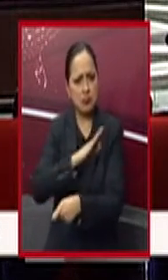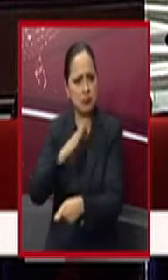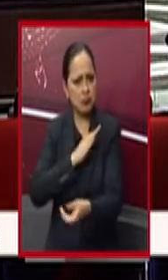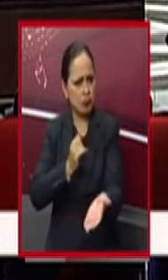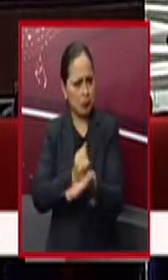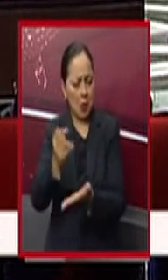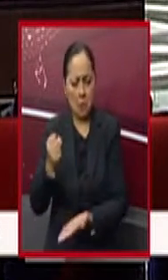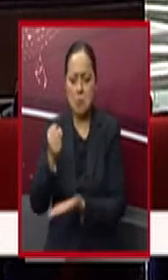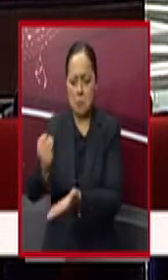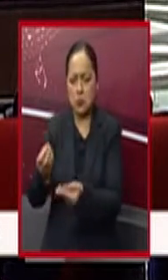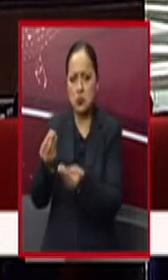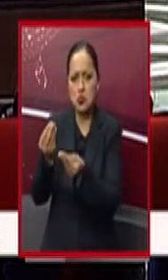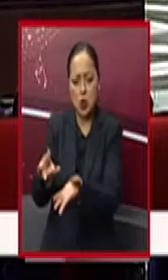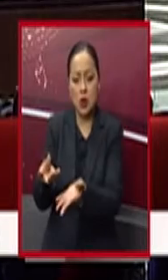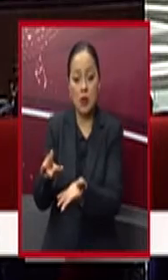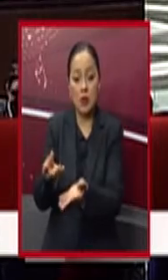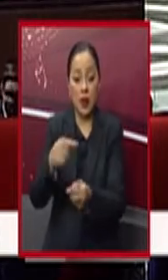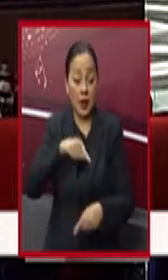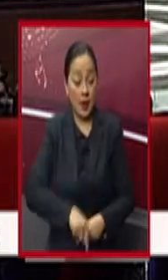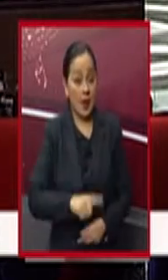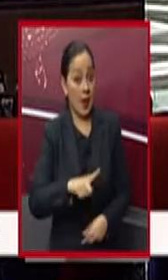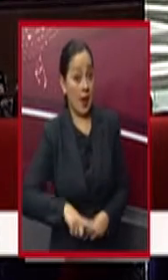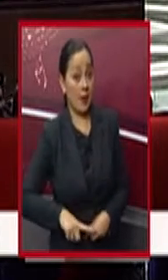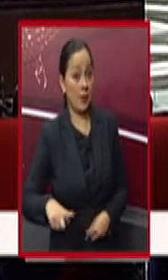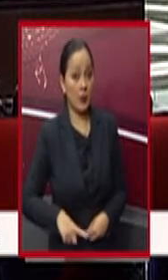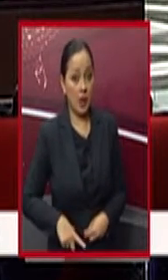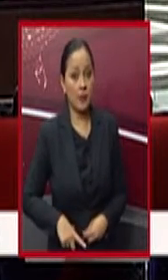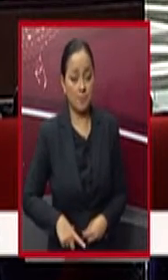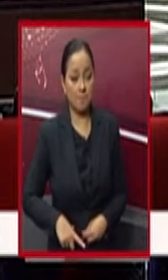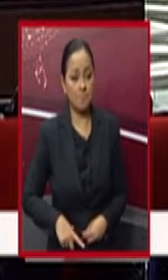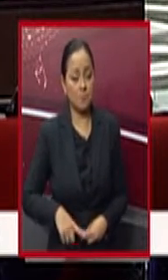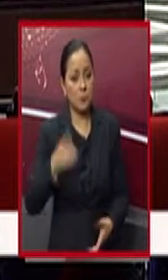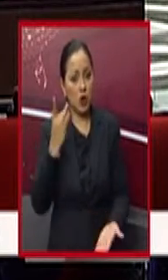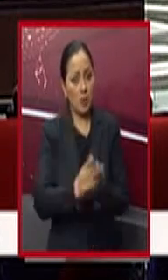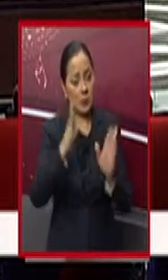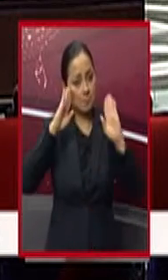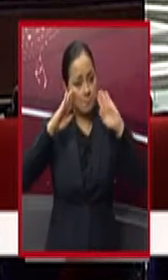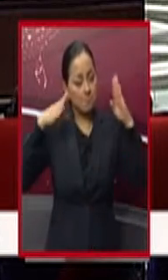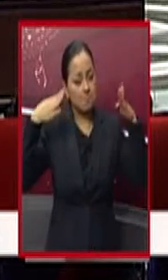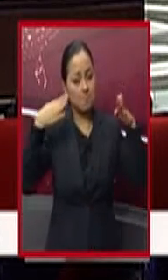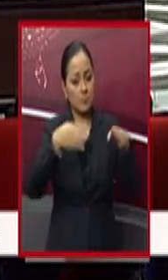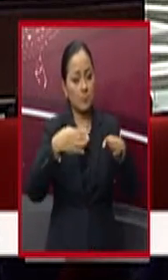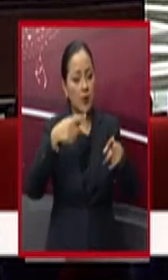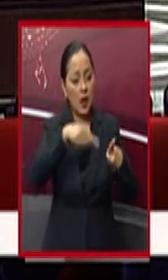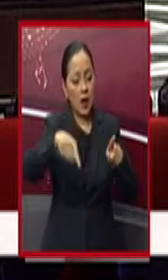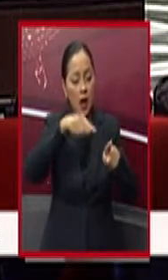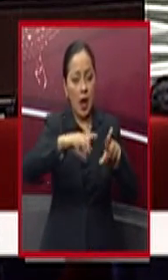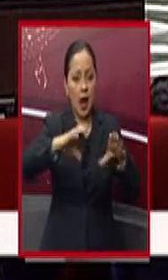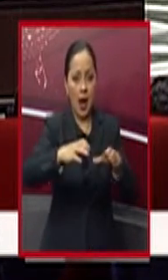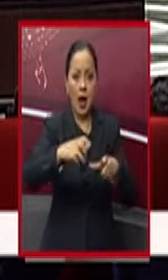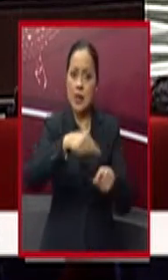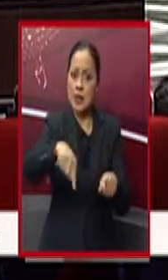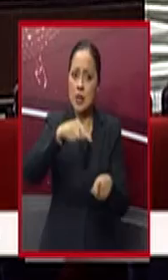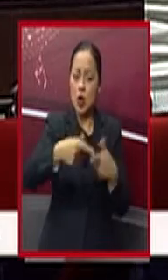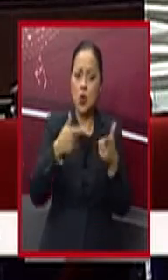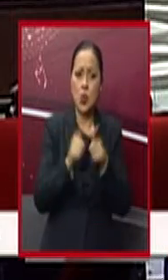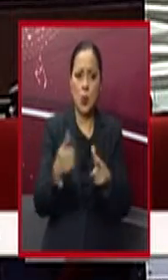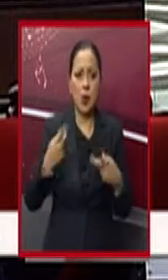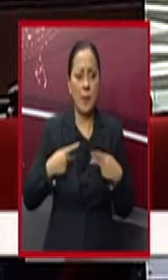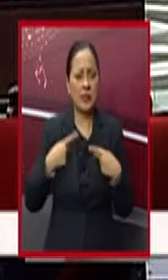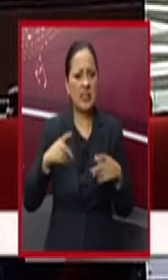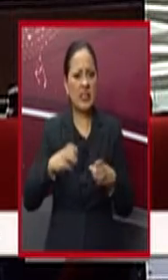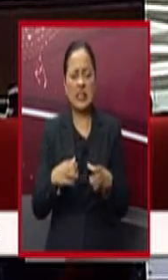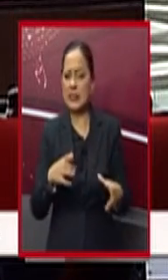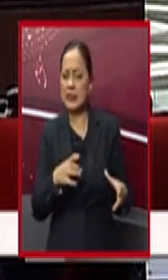el dinero. Este gobierno atiende mejor a una minoría de faltistas y radicales que a